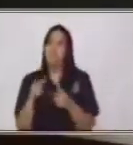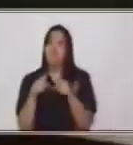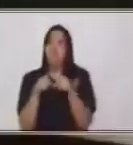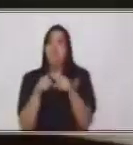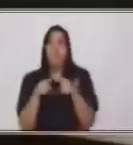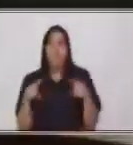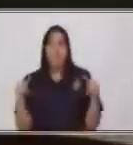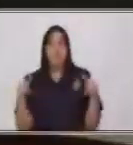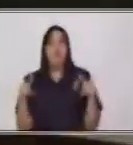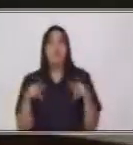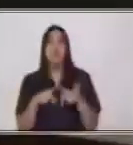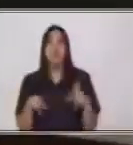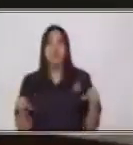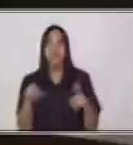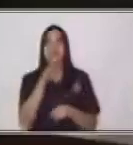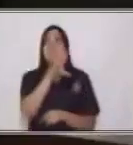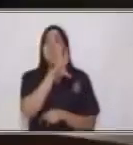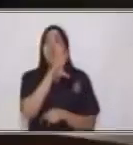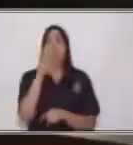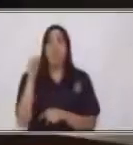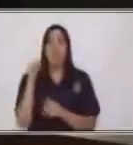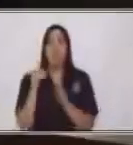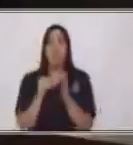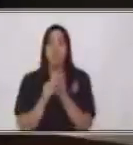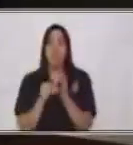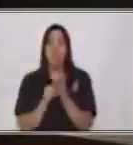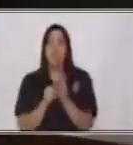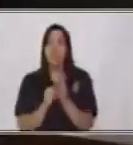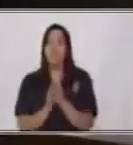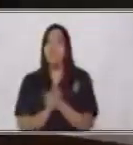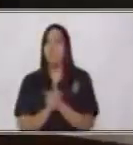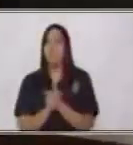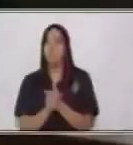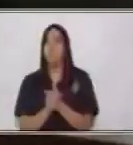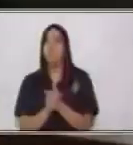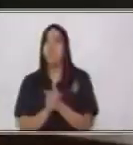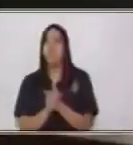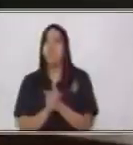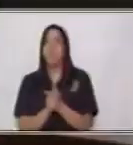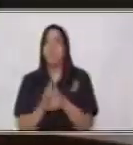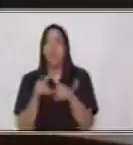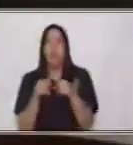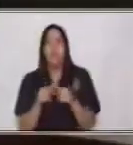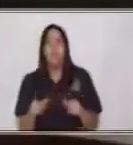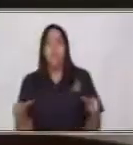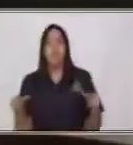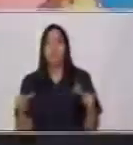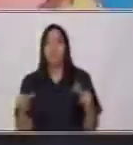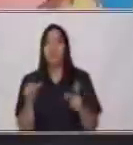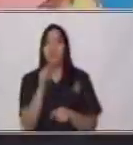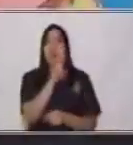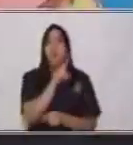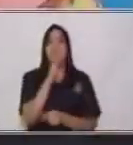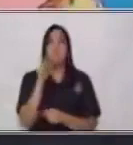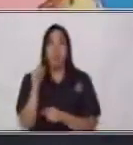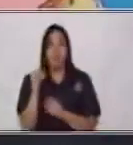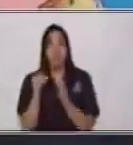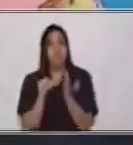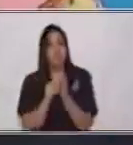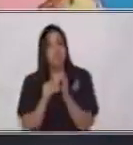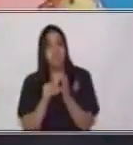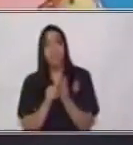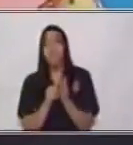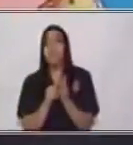de 50 quetzales, un billete de 20 o podrían